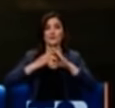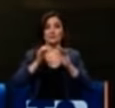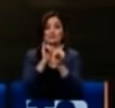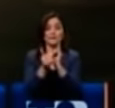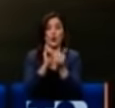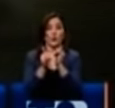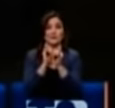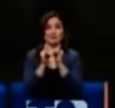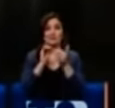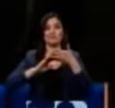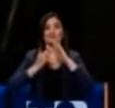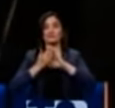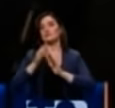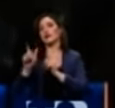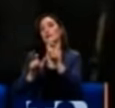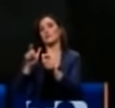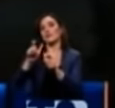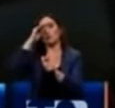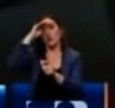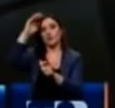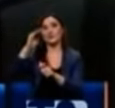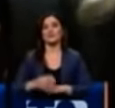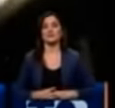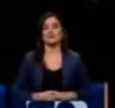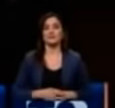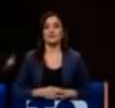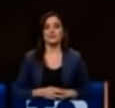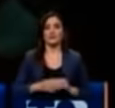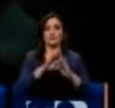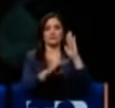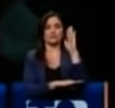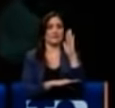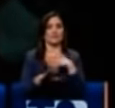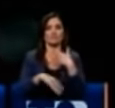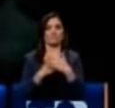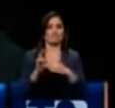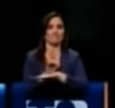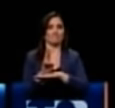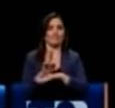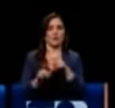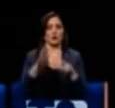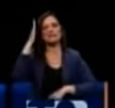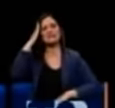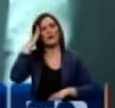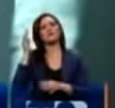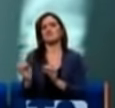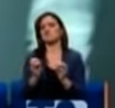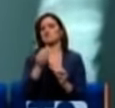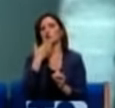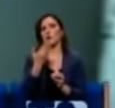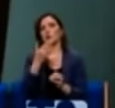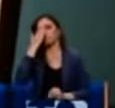conectados comunidad y policía está activo las 24 horas del día. Y cada uno sabe lo que tiene que hacer